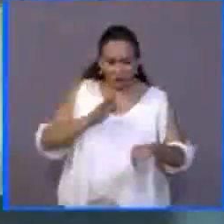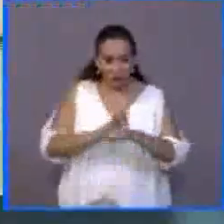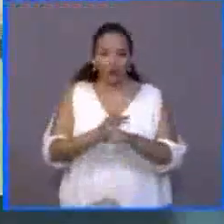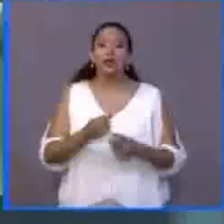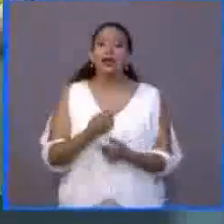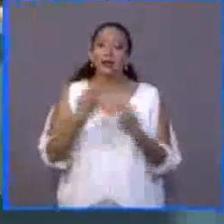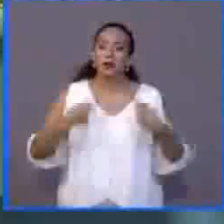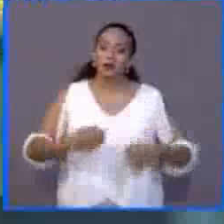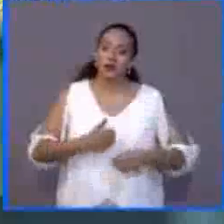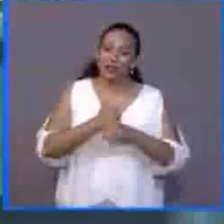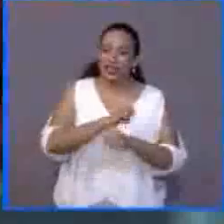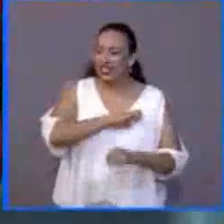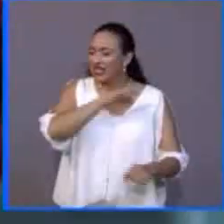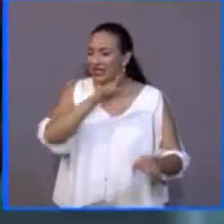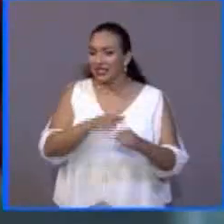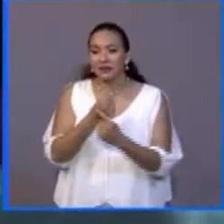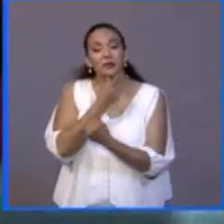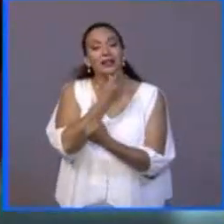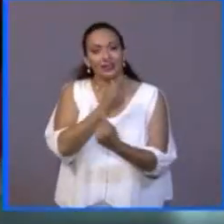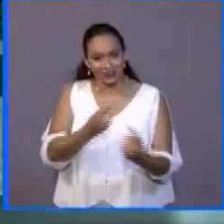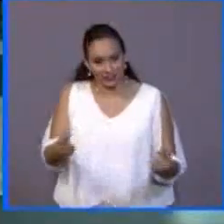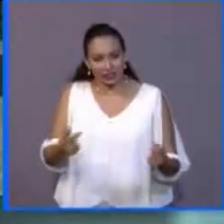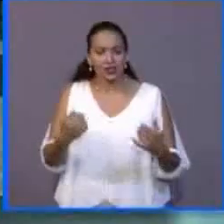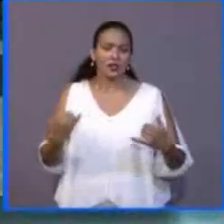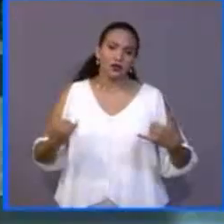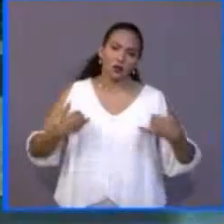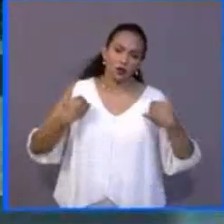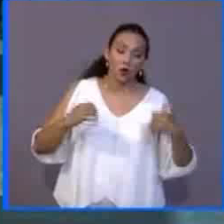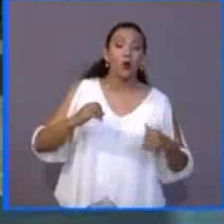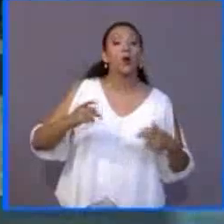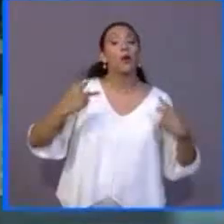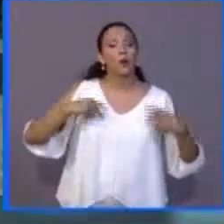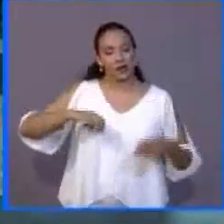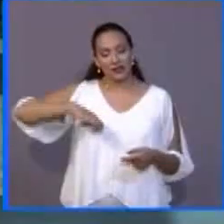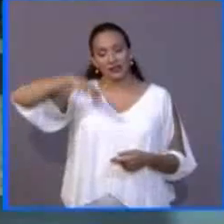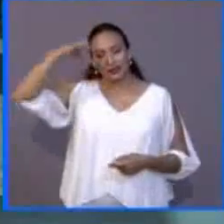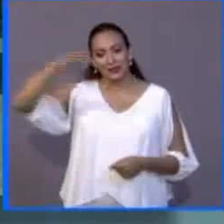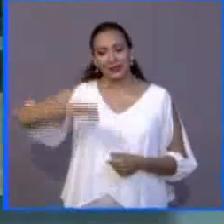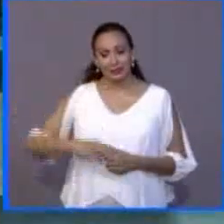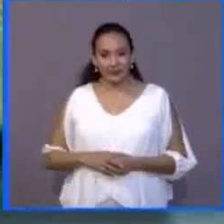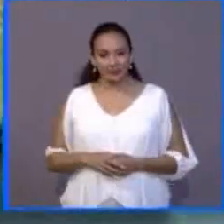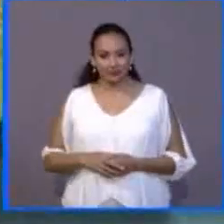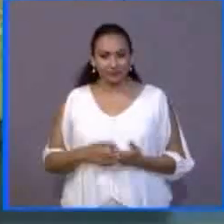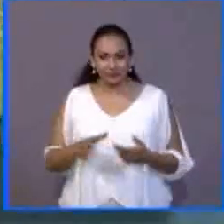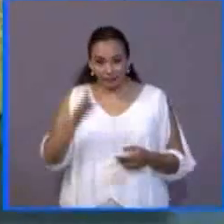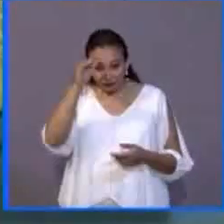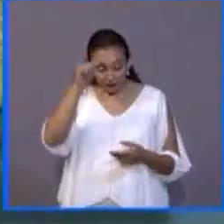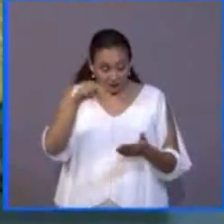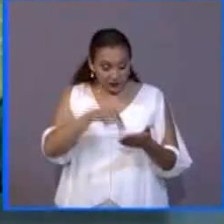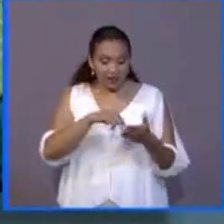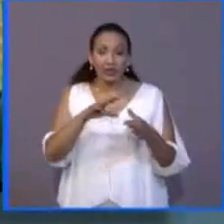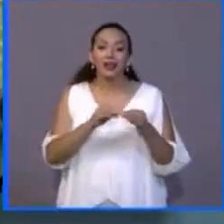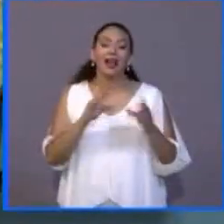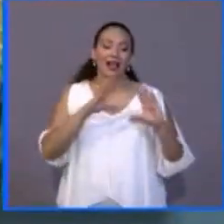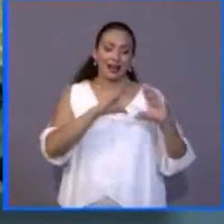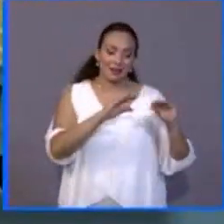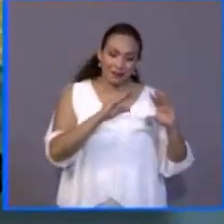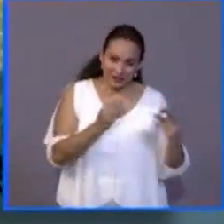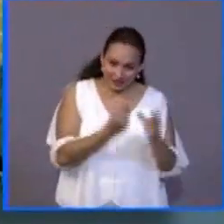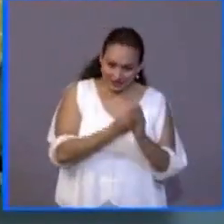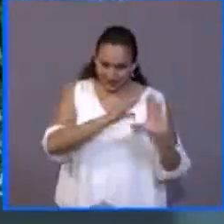grupos vulnerables, especialmente a infantes, adolescentes y personas adultas mayores. El convenio incluye capacitación